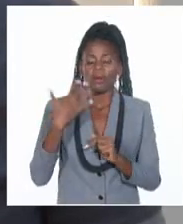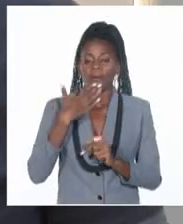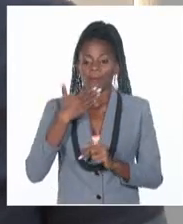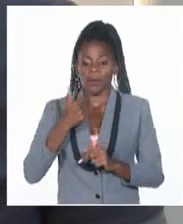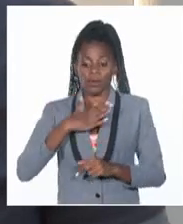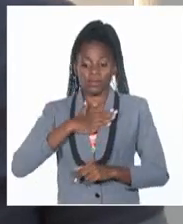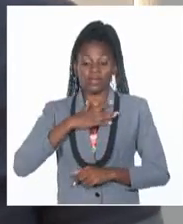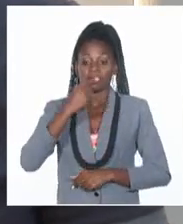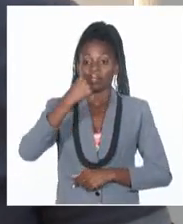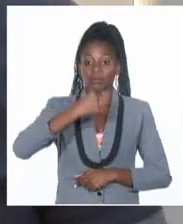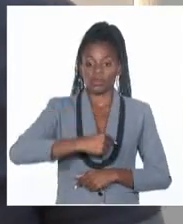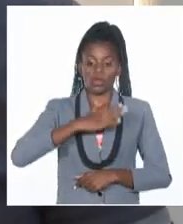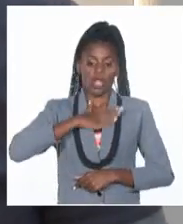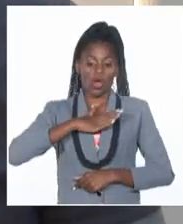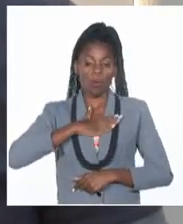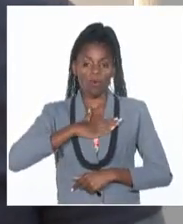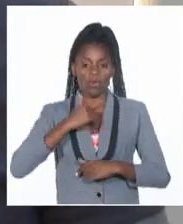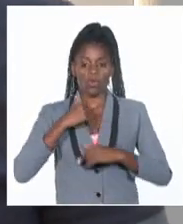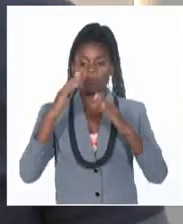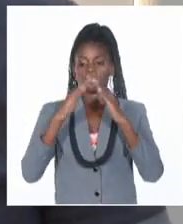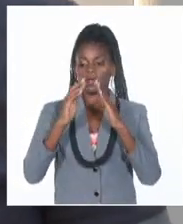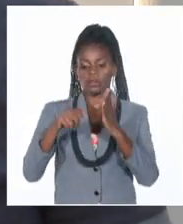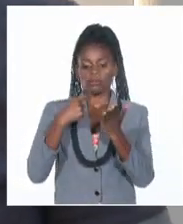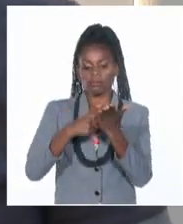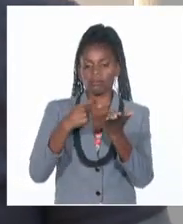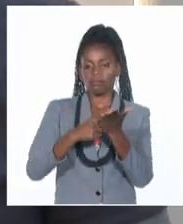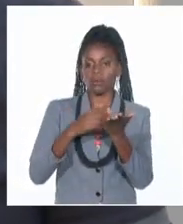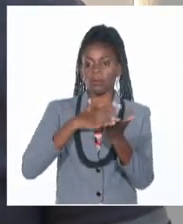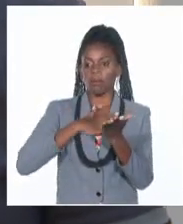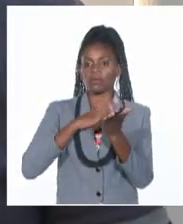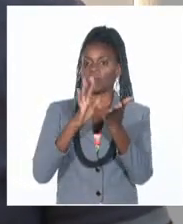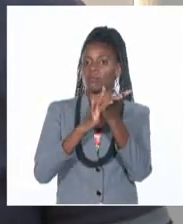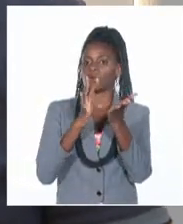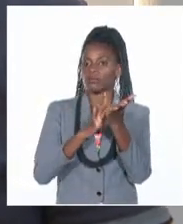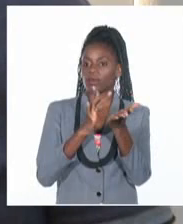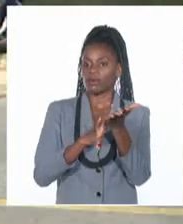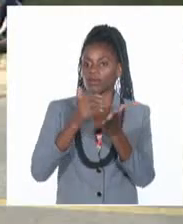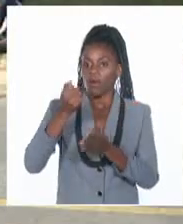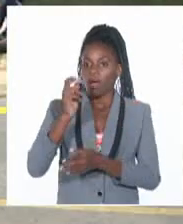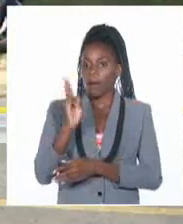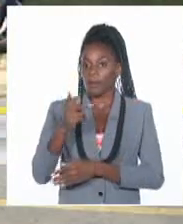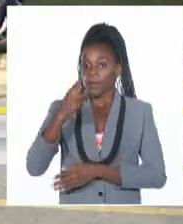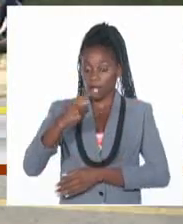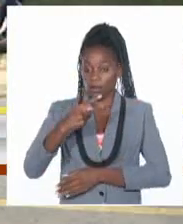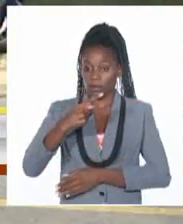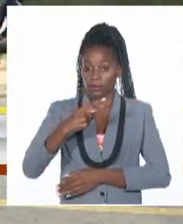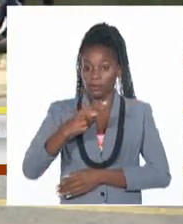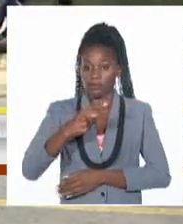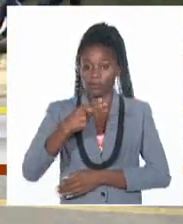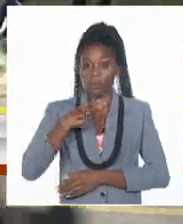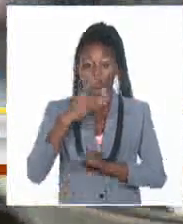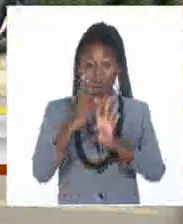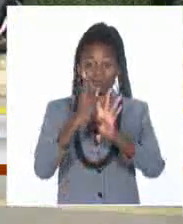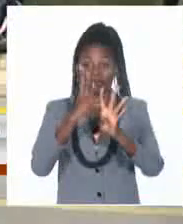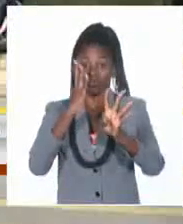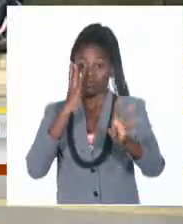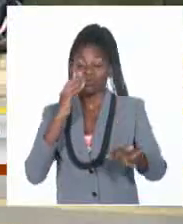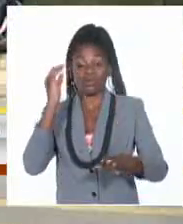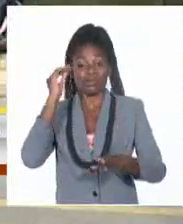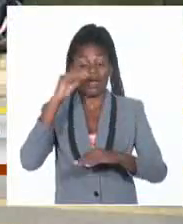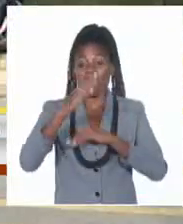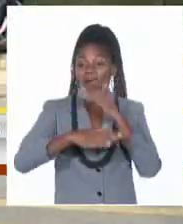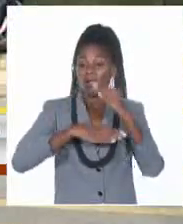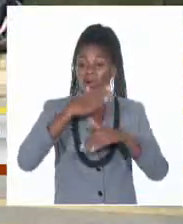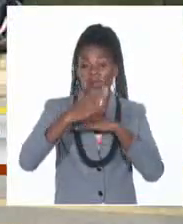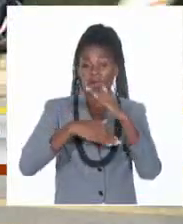clientes, la comodidad que generen nuestros clientes, la aplicación de estas alternativas. Hoy, cuando las colas son un problema y no